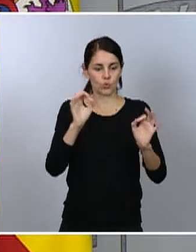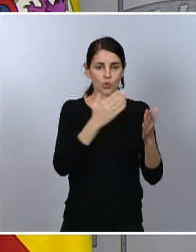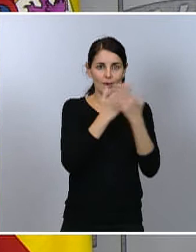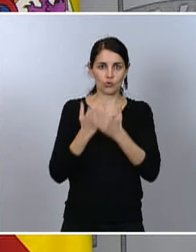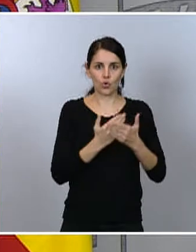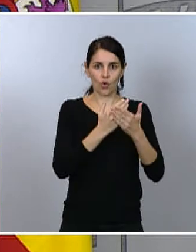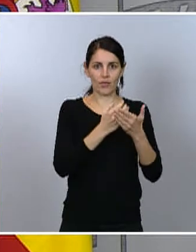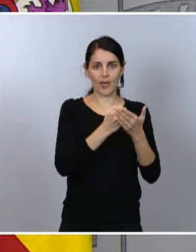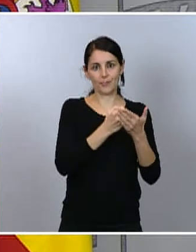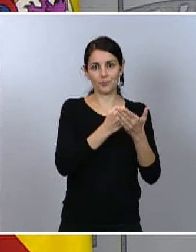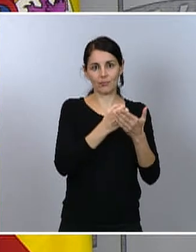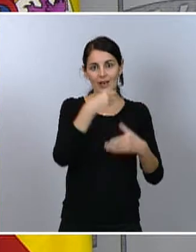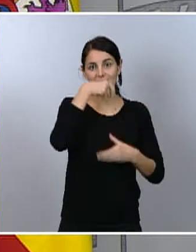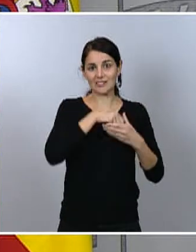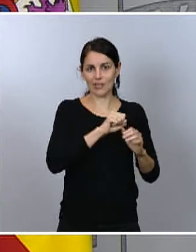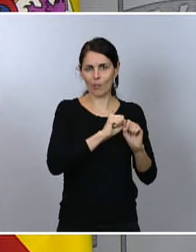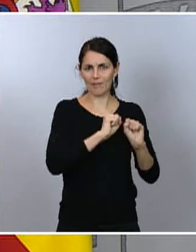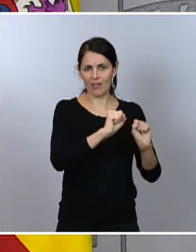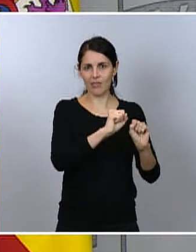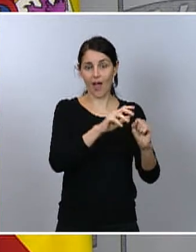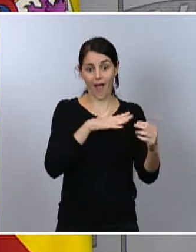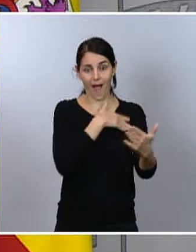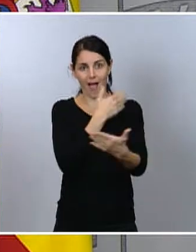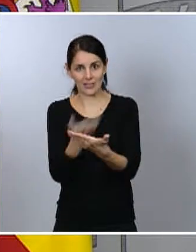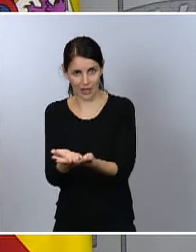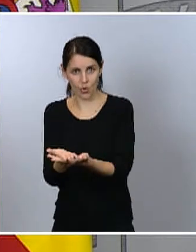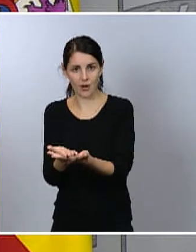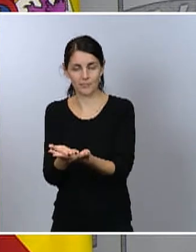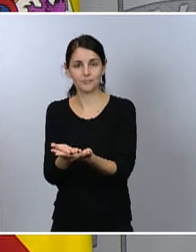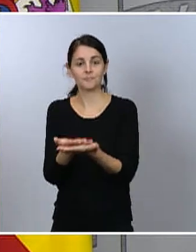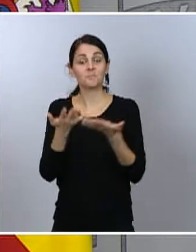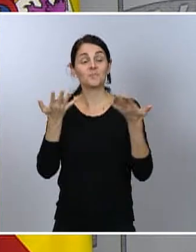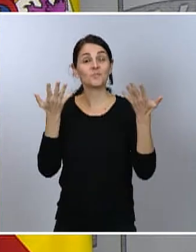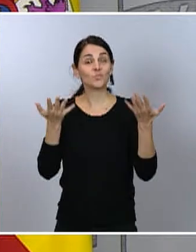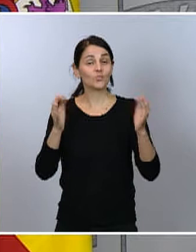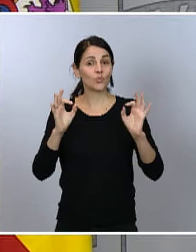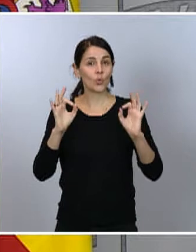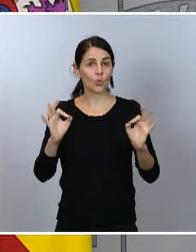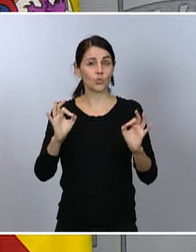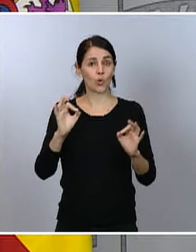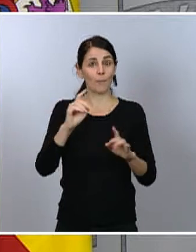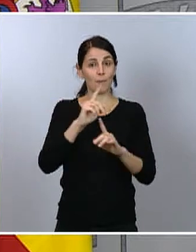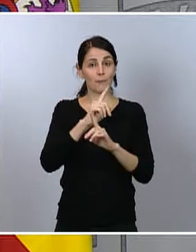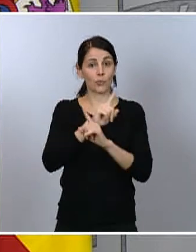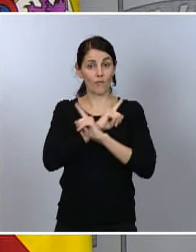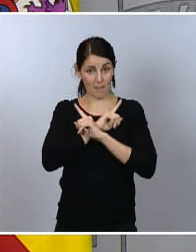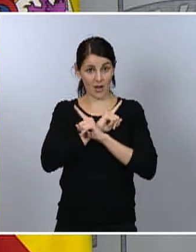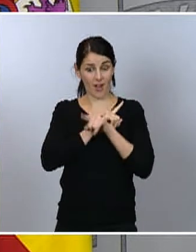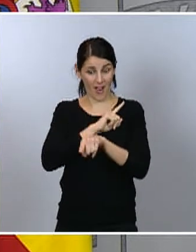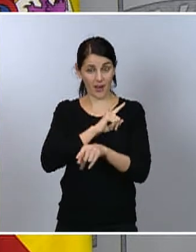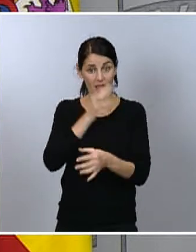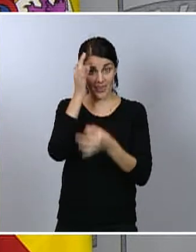este momento. Y tomando los datos de finales del mes de noviembre, había un número de